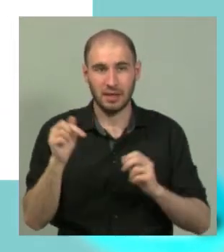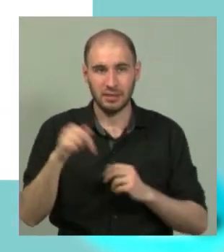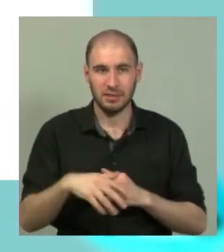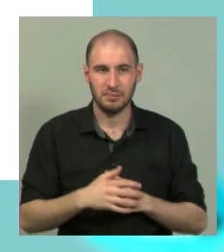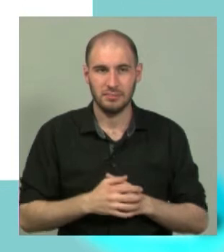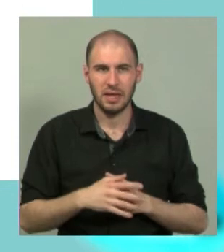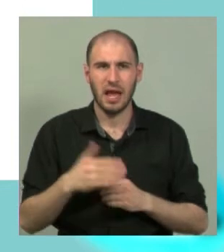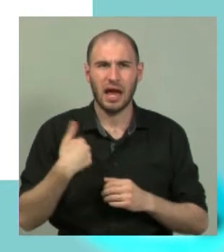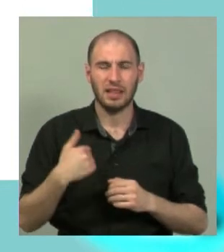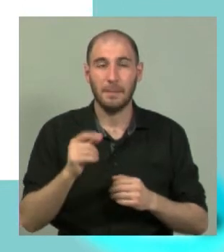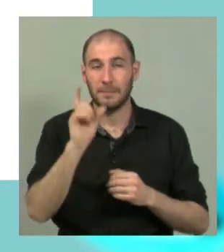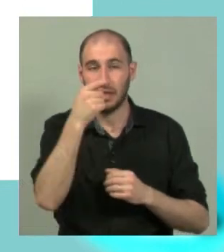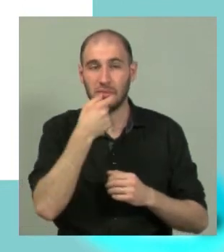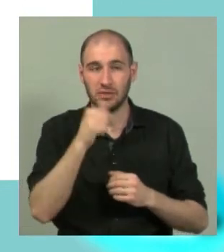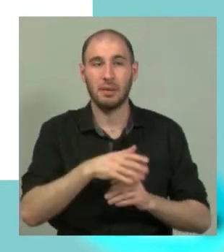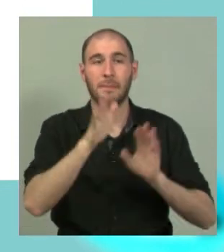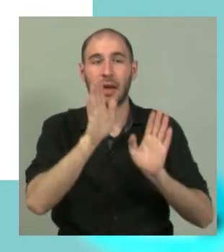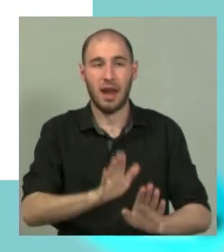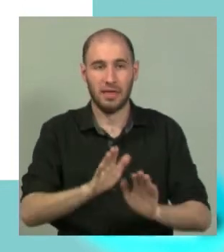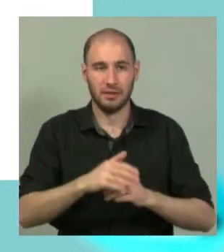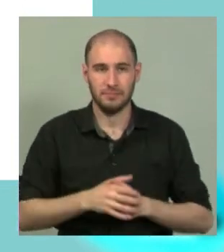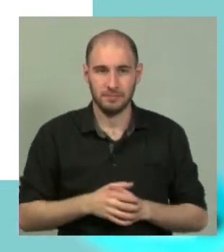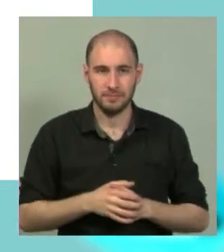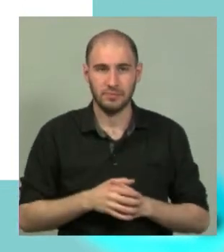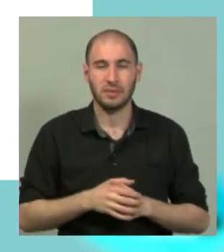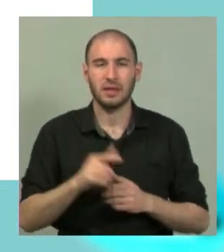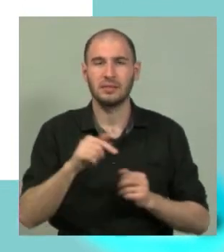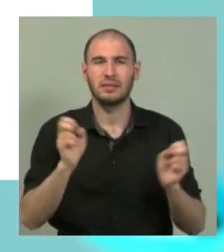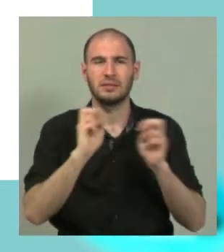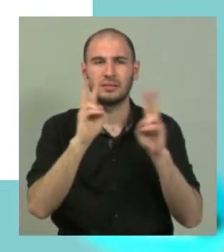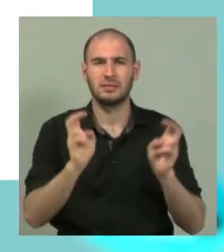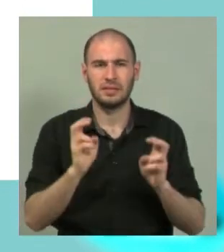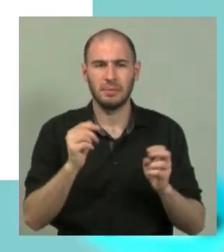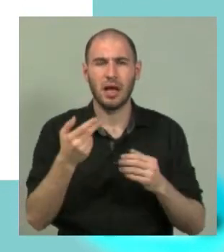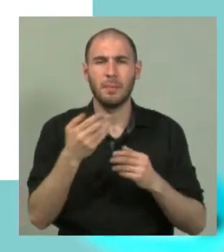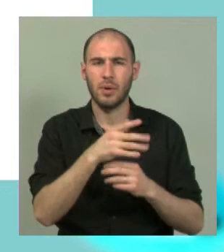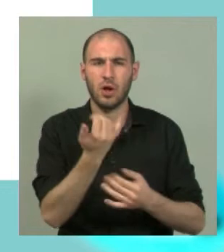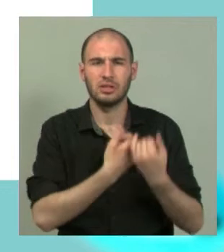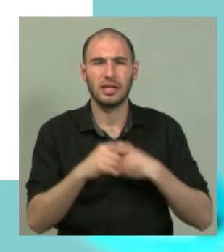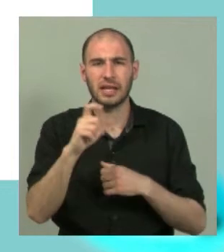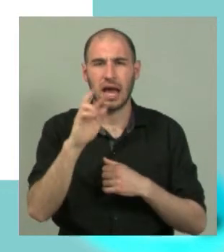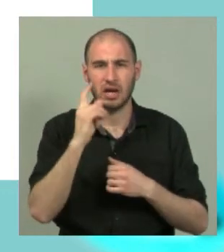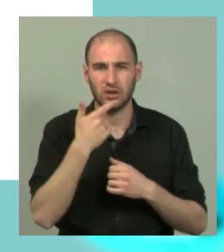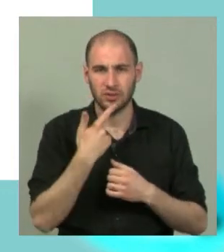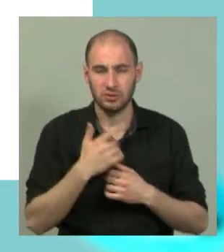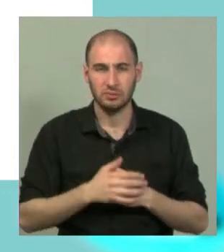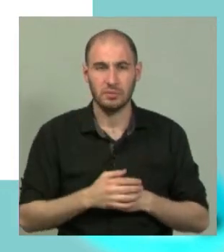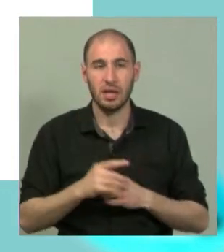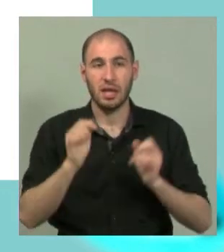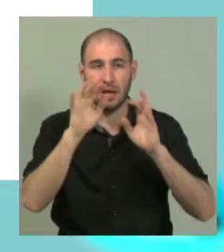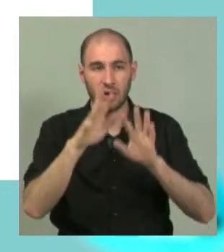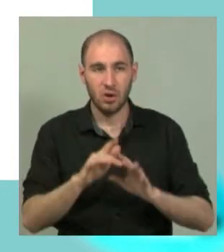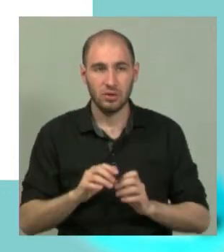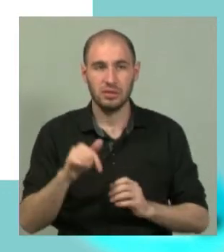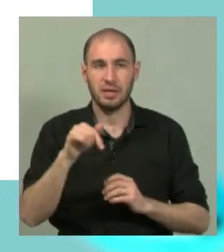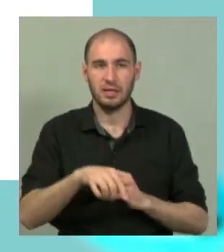voluntad política. Argentina, la minería en Mendoza está parada. Bueno, eso tiene que ver justamente con lo que decías, Carlos Ferrer, en una nota, que es